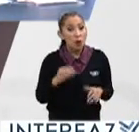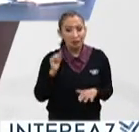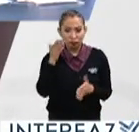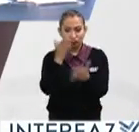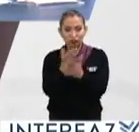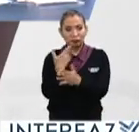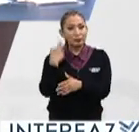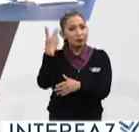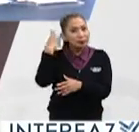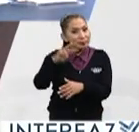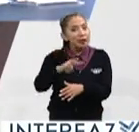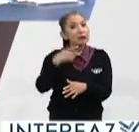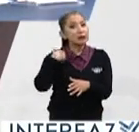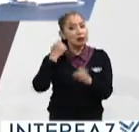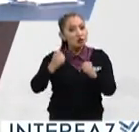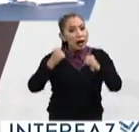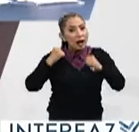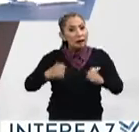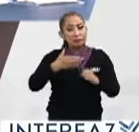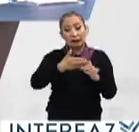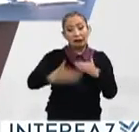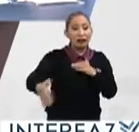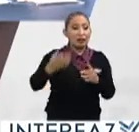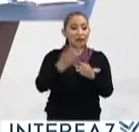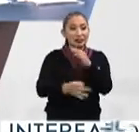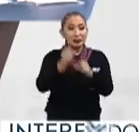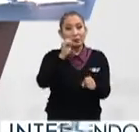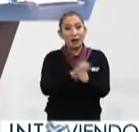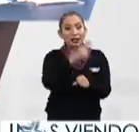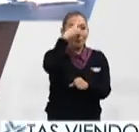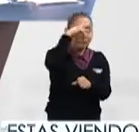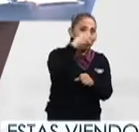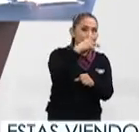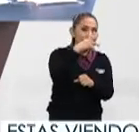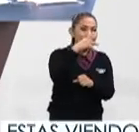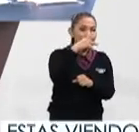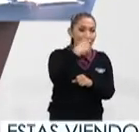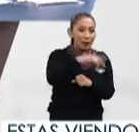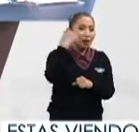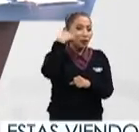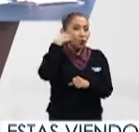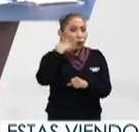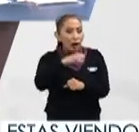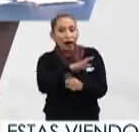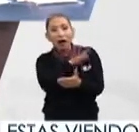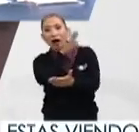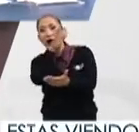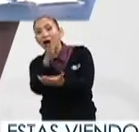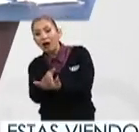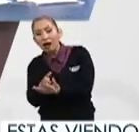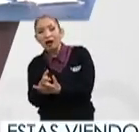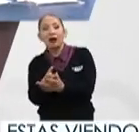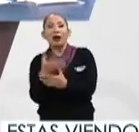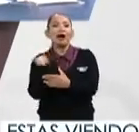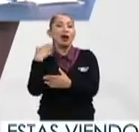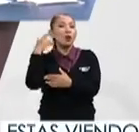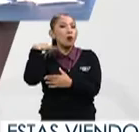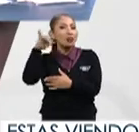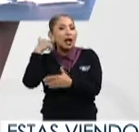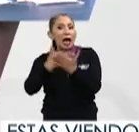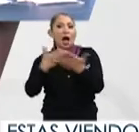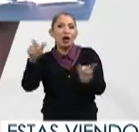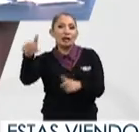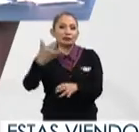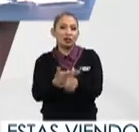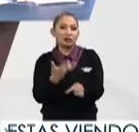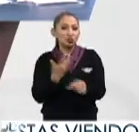de llegar, viajes intensos este último fin de semana entre México, entre Oaxaca, Guadalajara y ahora